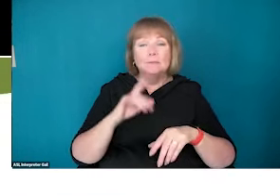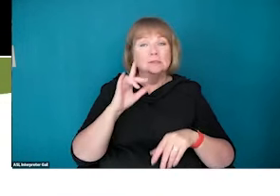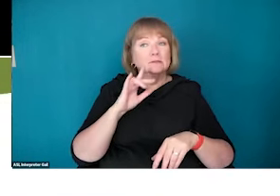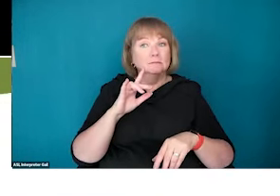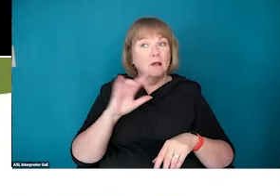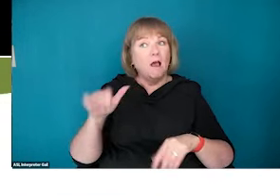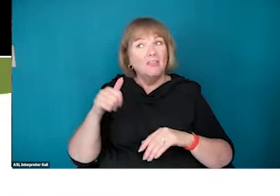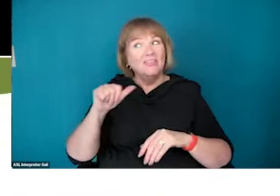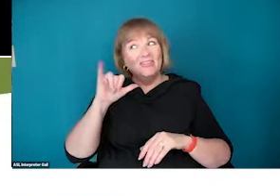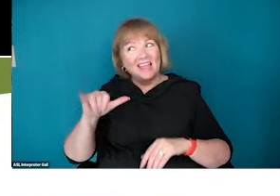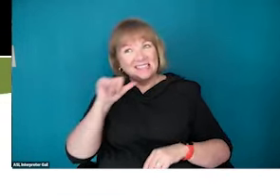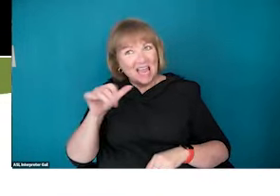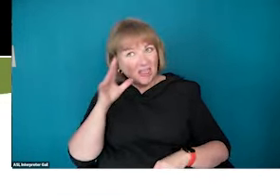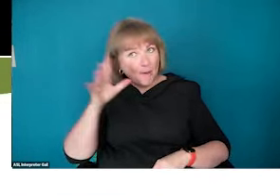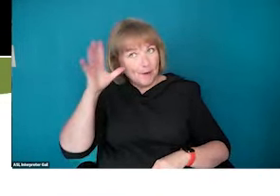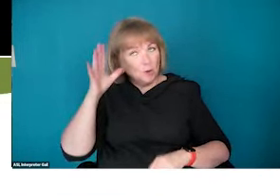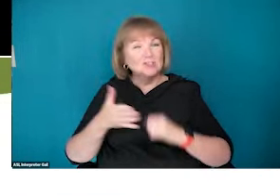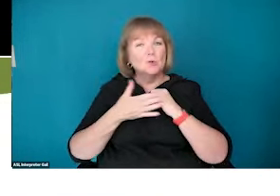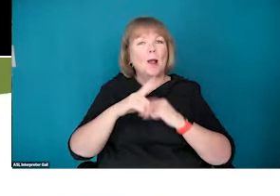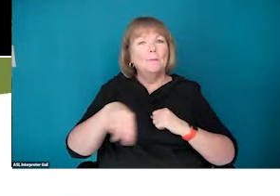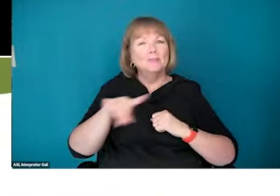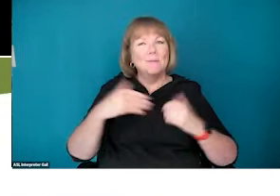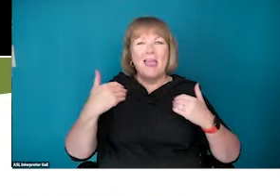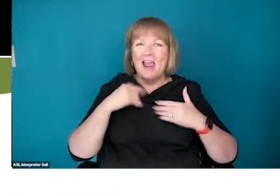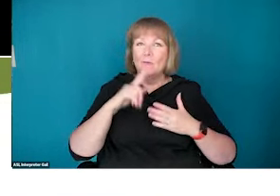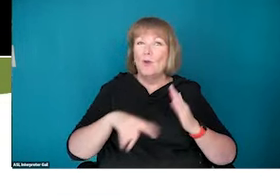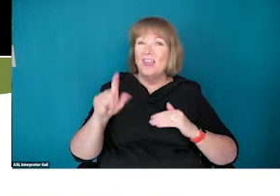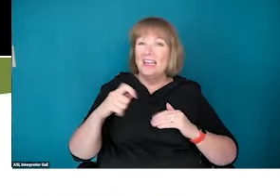pasar las dos filminas.